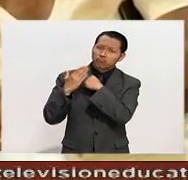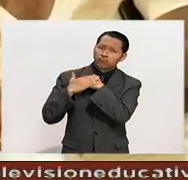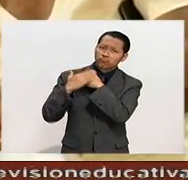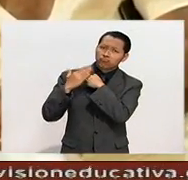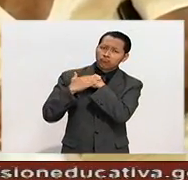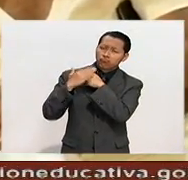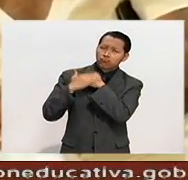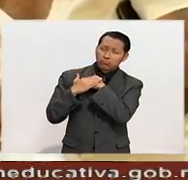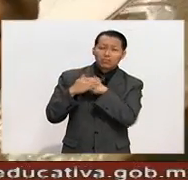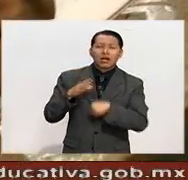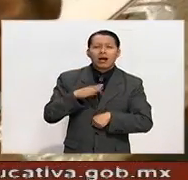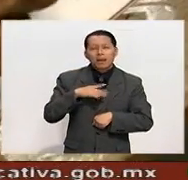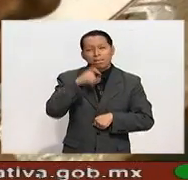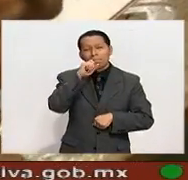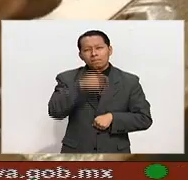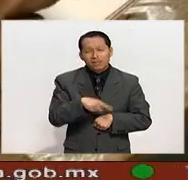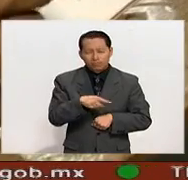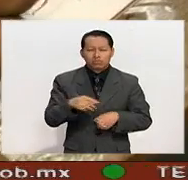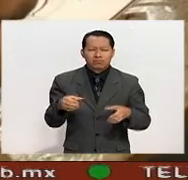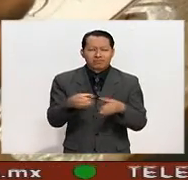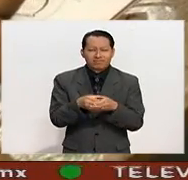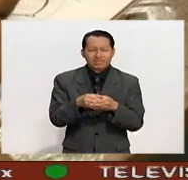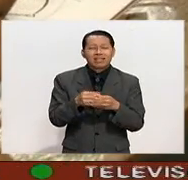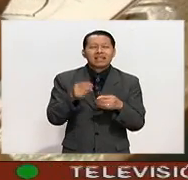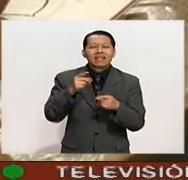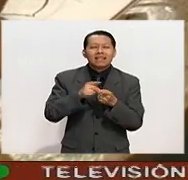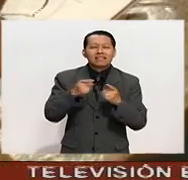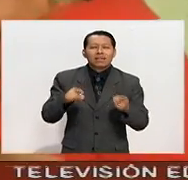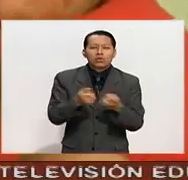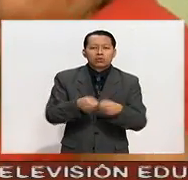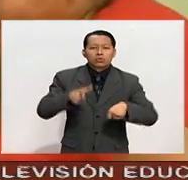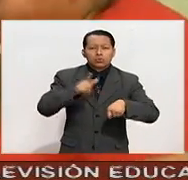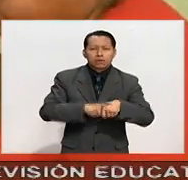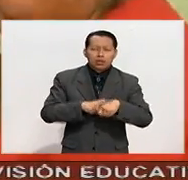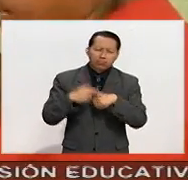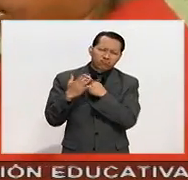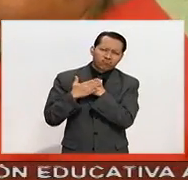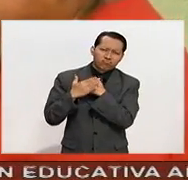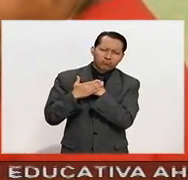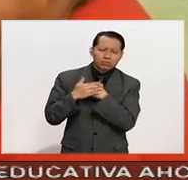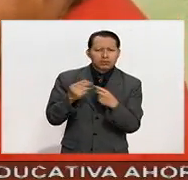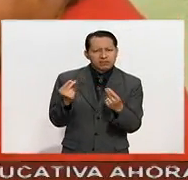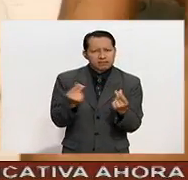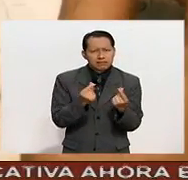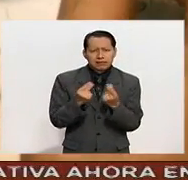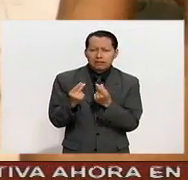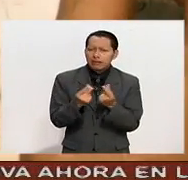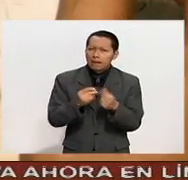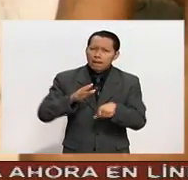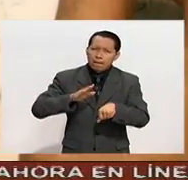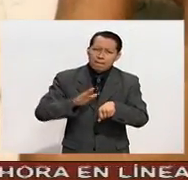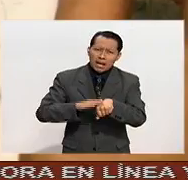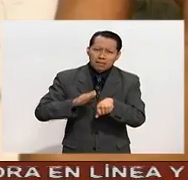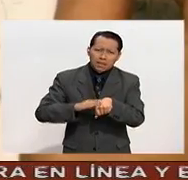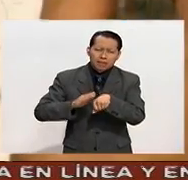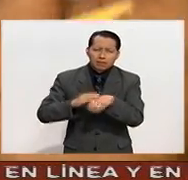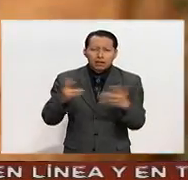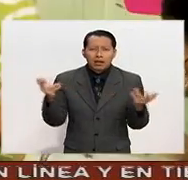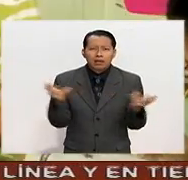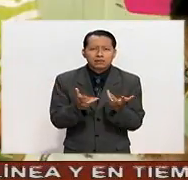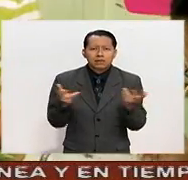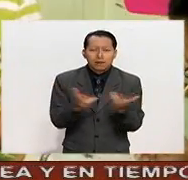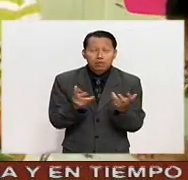Gabinete de Desarrollo Social, es importante que nos pongamos las pilas, que metamos el acelerador, porque en estos casos se trata,